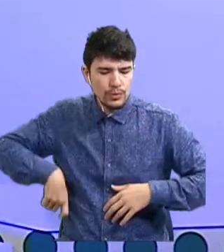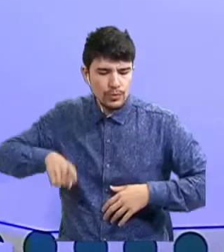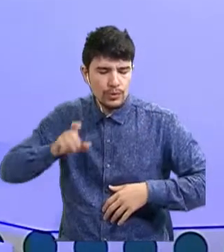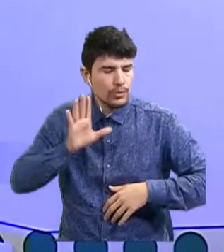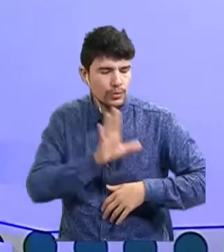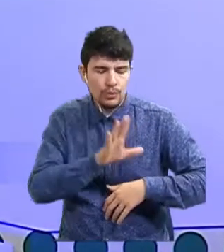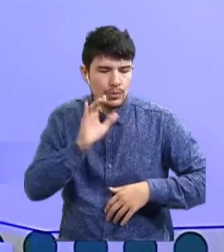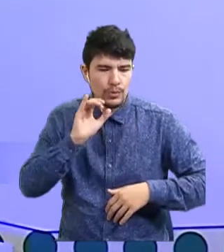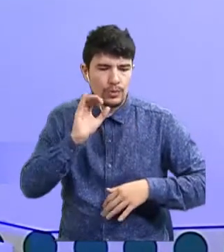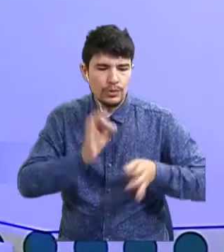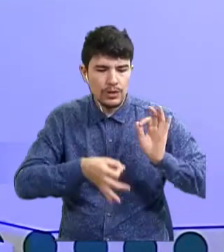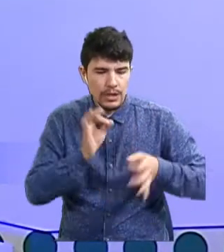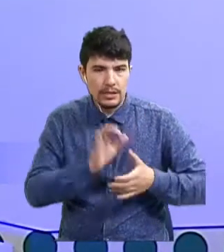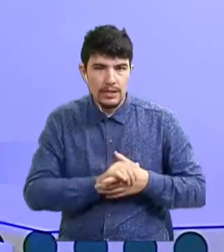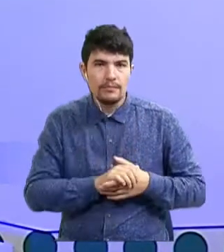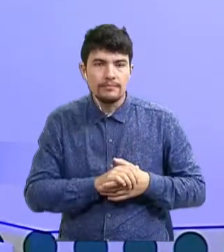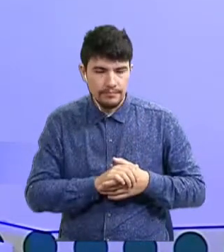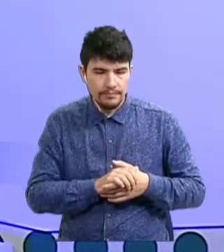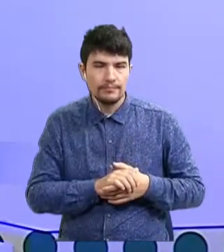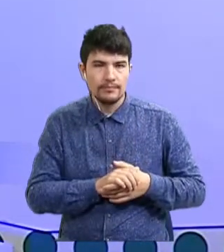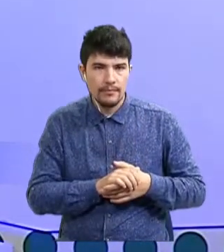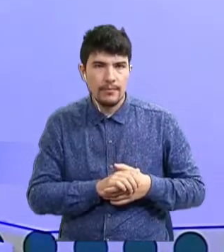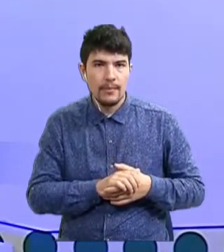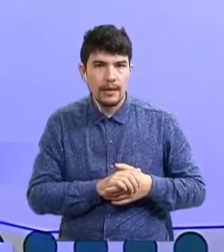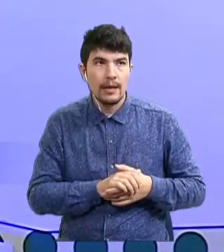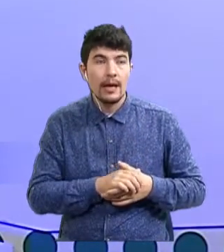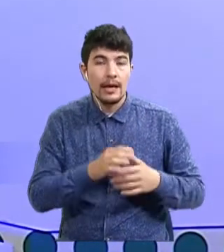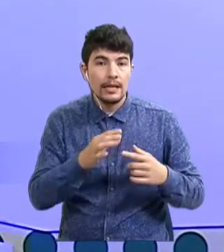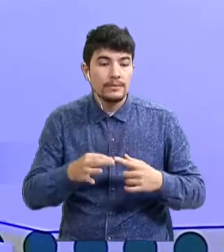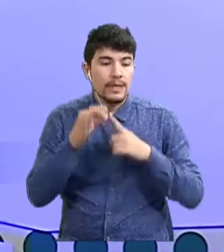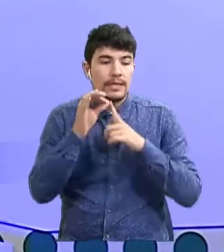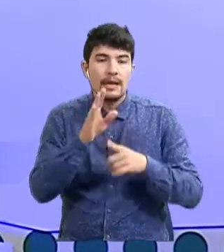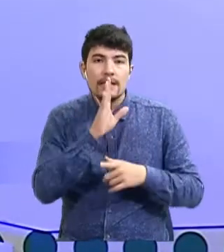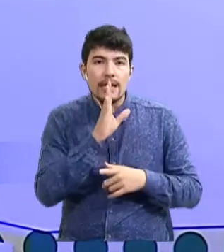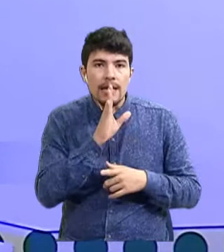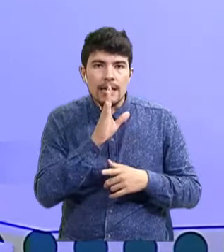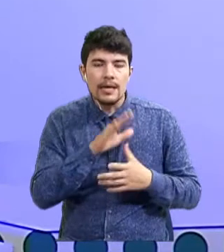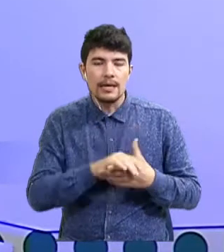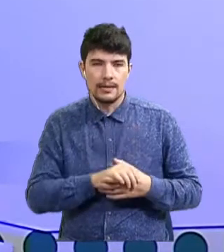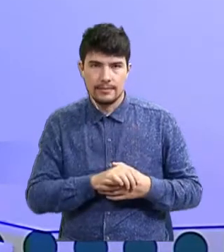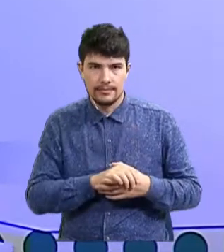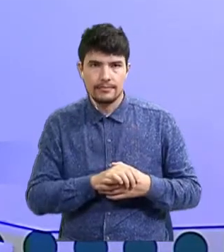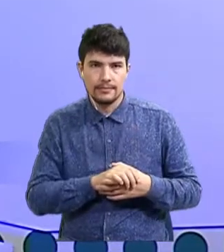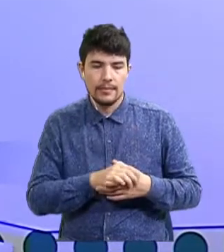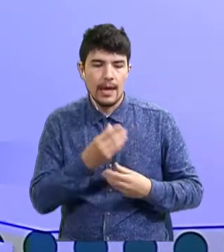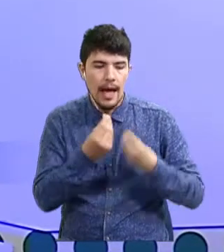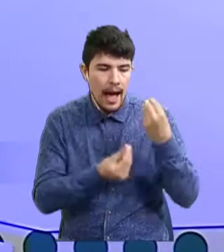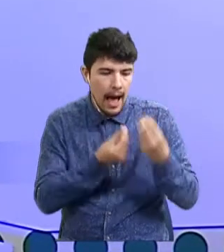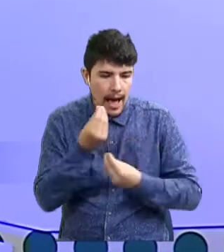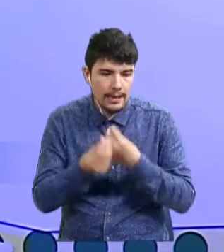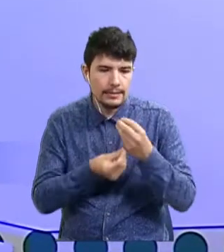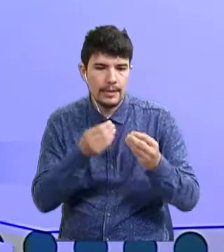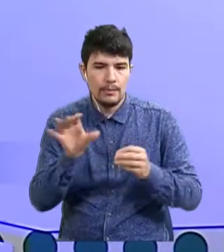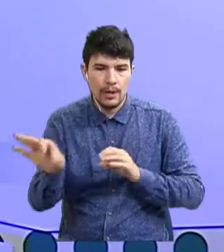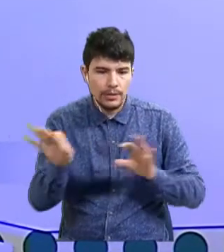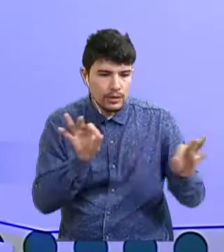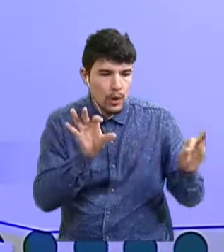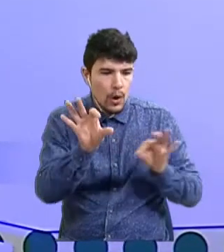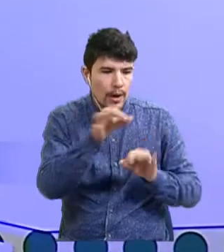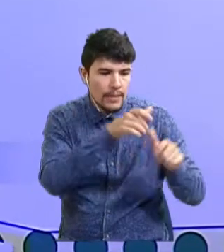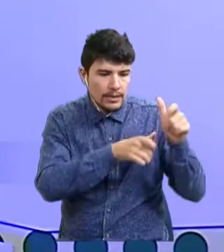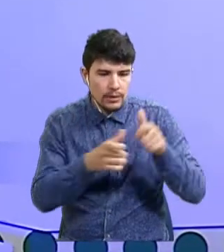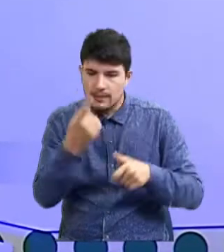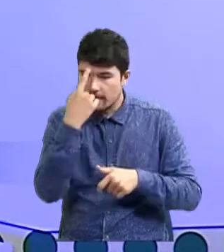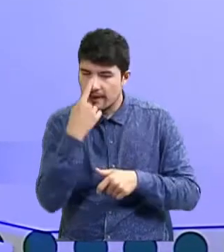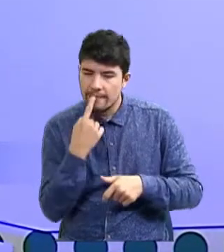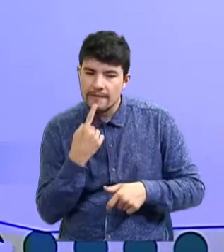que es la que ha visto las fallas de la justicia, y en especial que se haga ese esquema de que sea de selección de personal, que se pueda